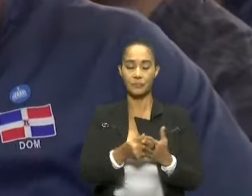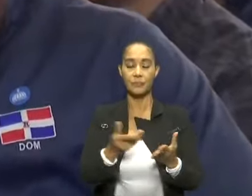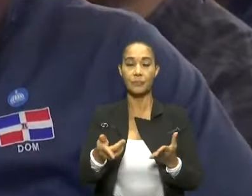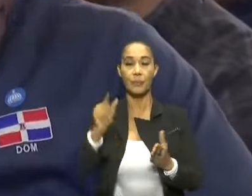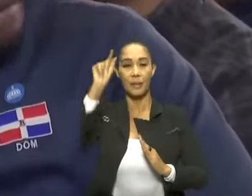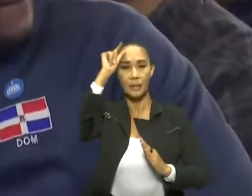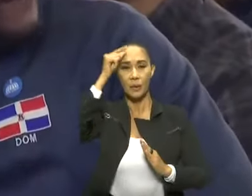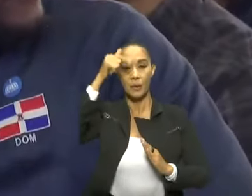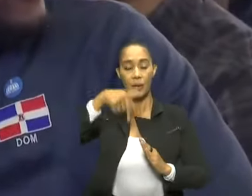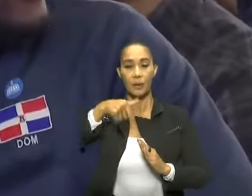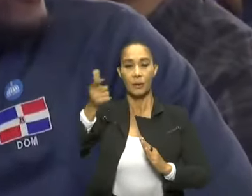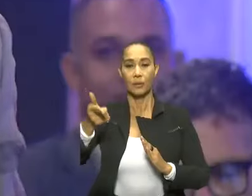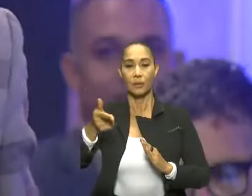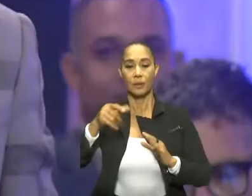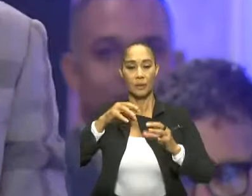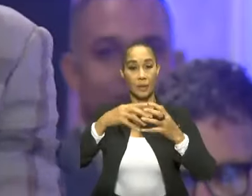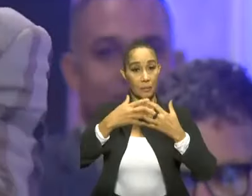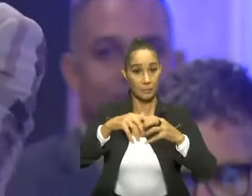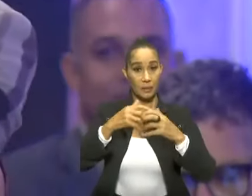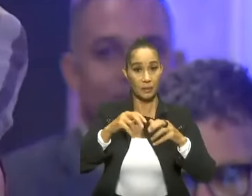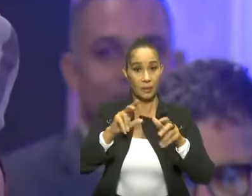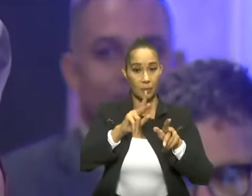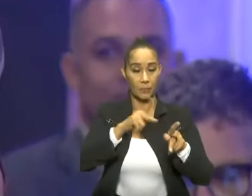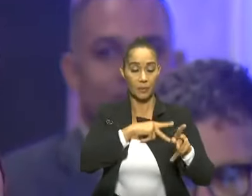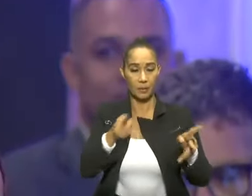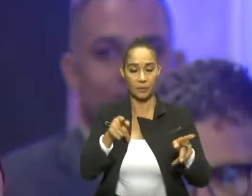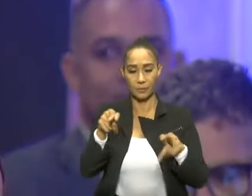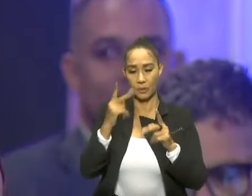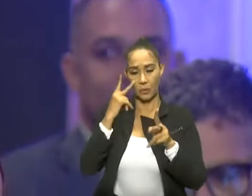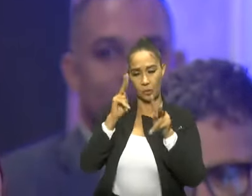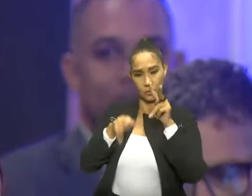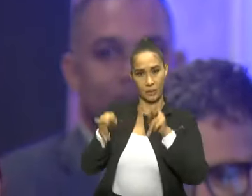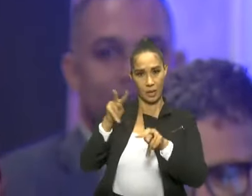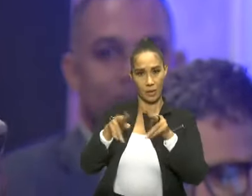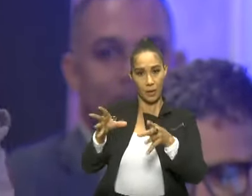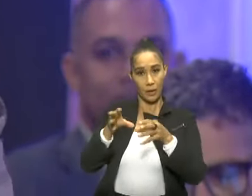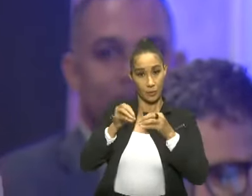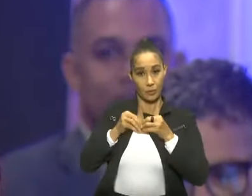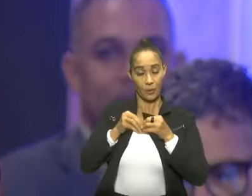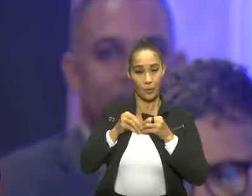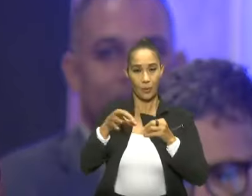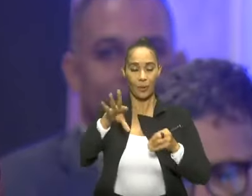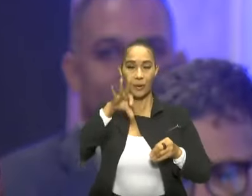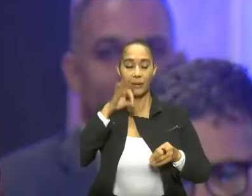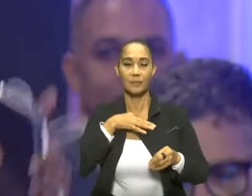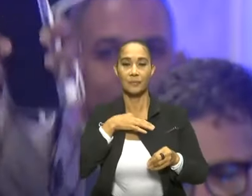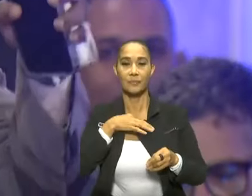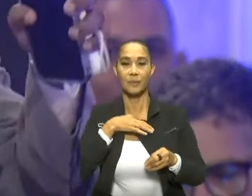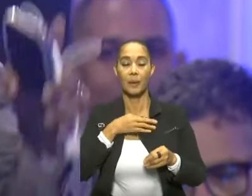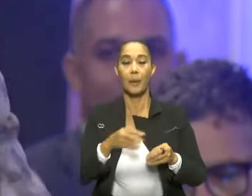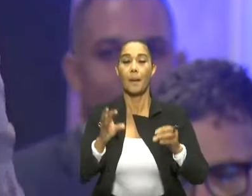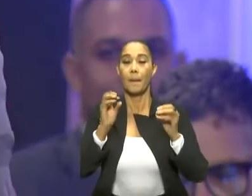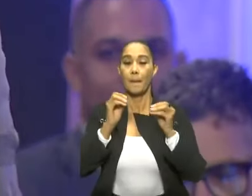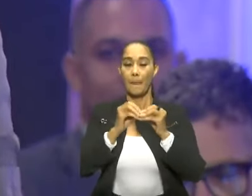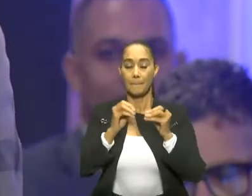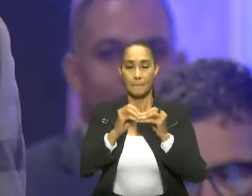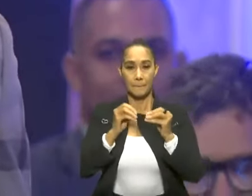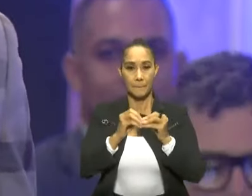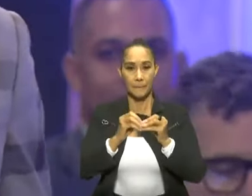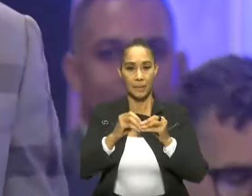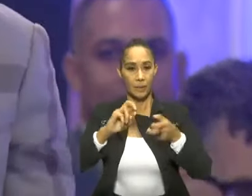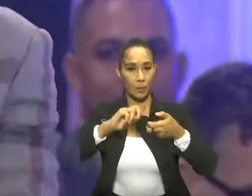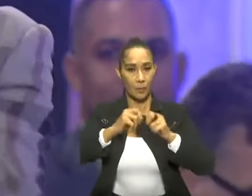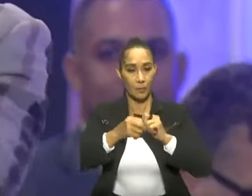el Estado Dominicano y el empresariado observa a cada uno de ellos y lo acoge, vamos a tener menos fuga de cerebro, porque de